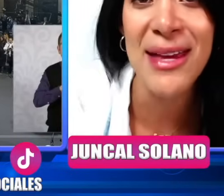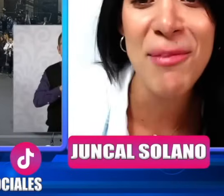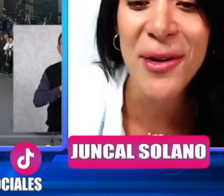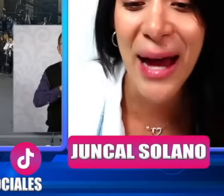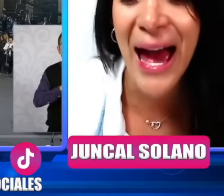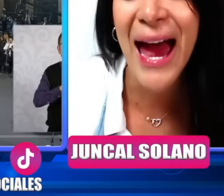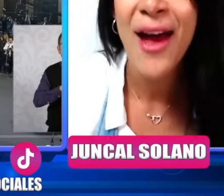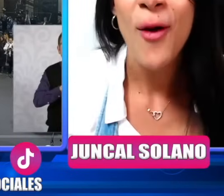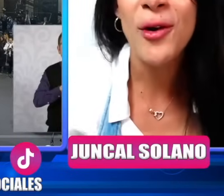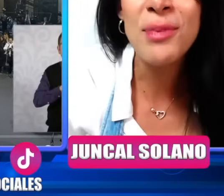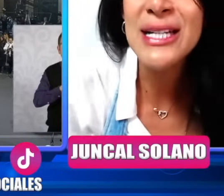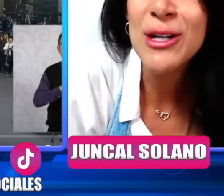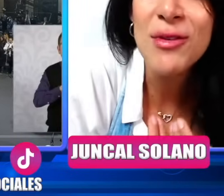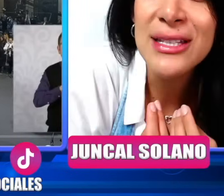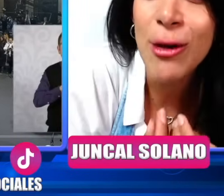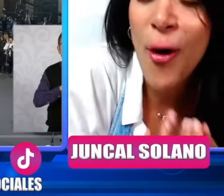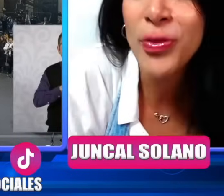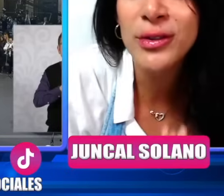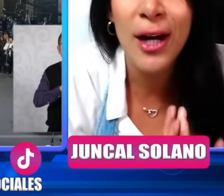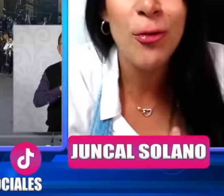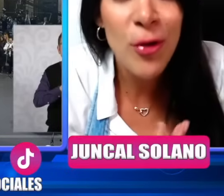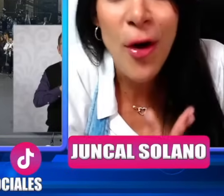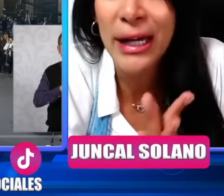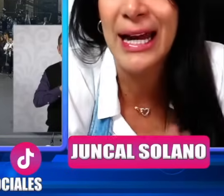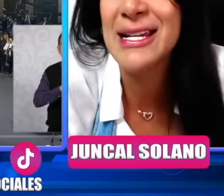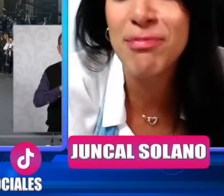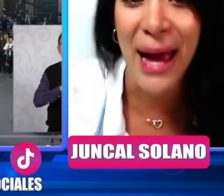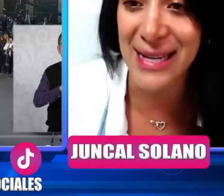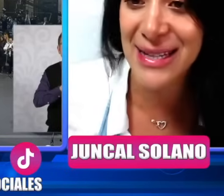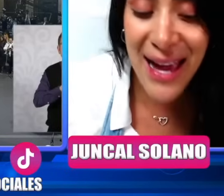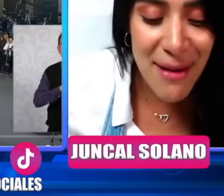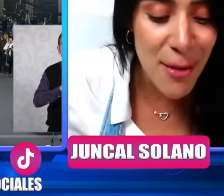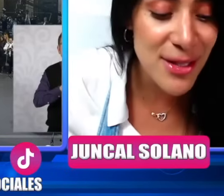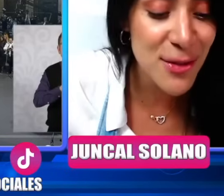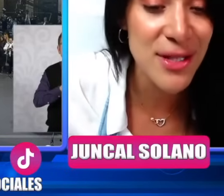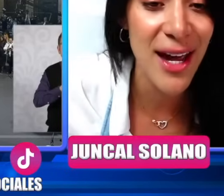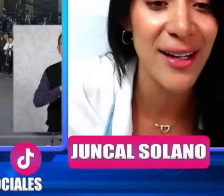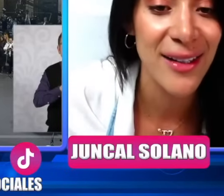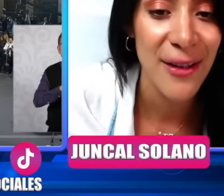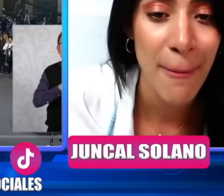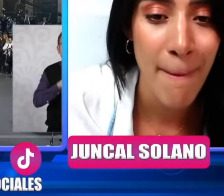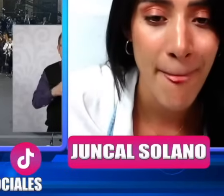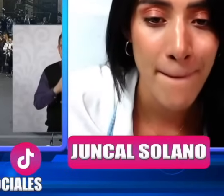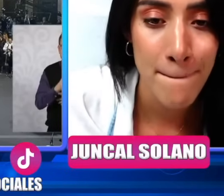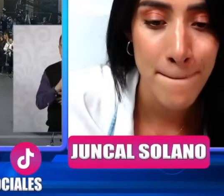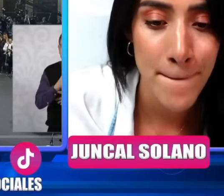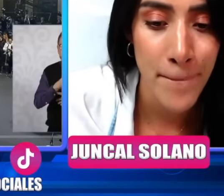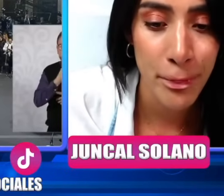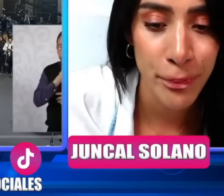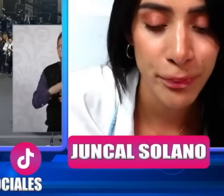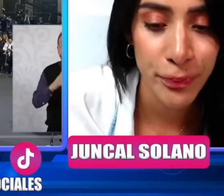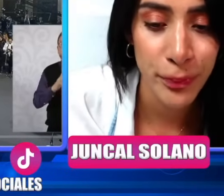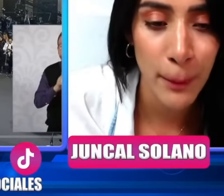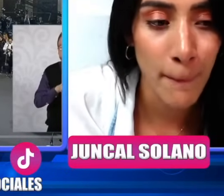acaba de aprobar. Bueno, ¿piensan que uno es tonto, tarugo? ¿Qué les pasa? Vamos a escuchar. Primero preguntarle, bueno,